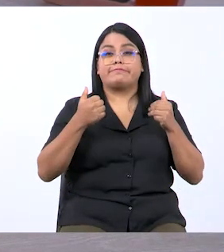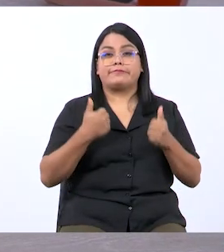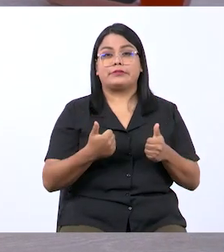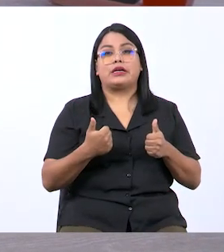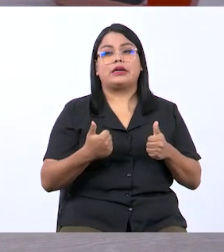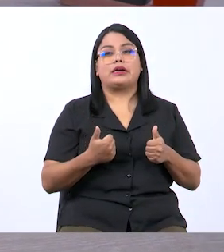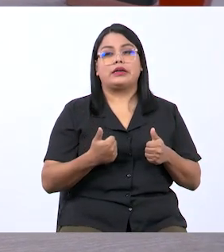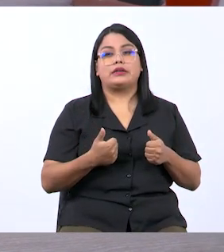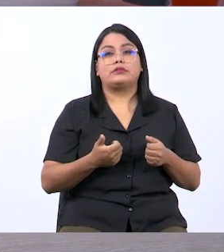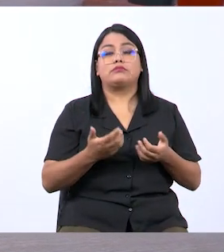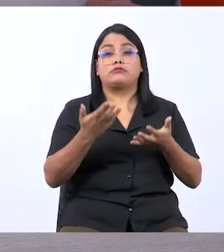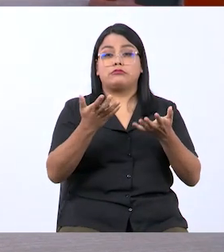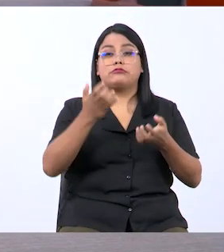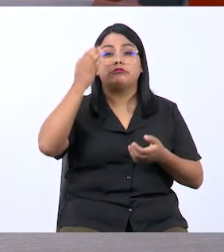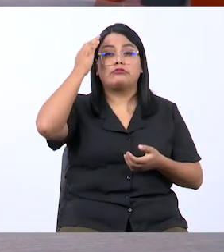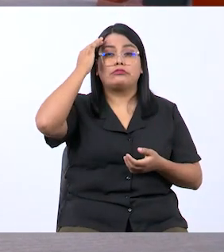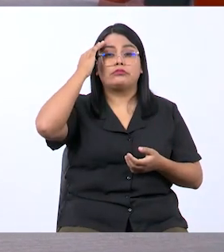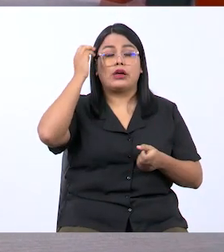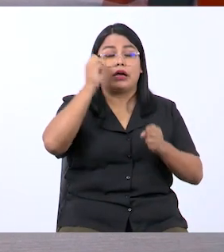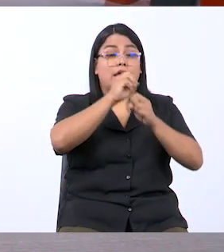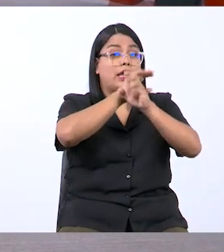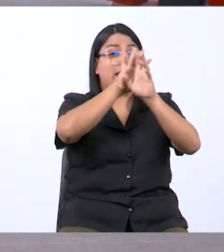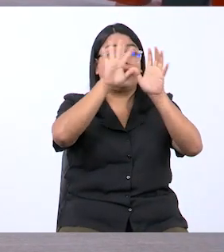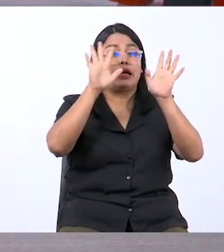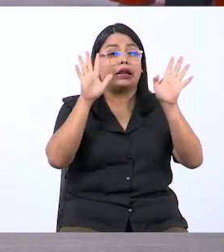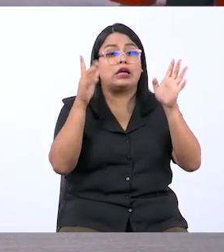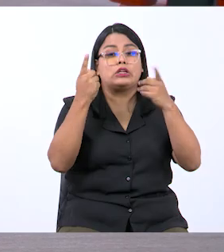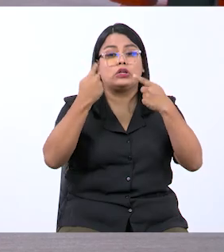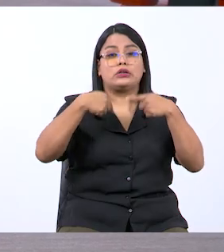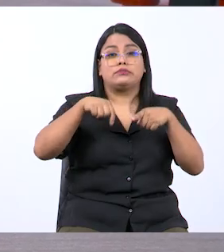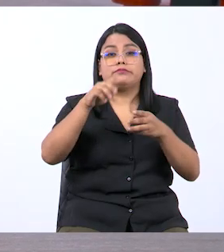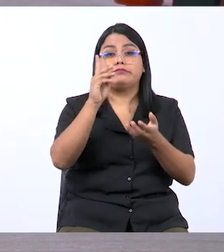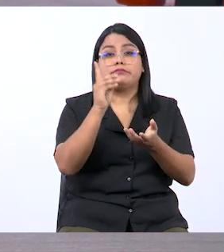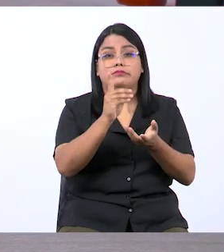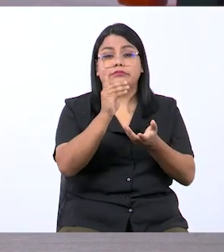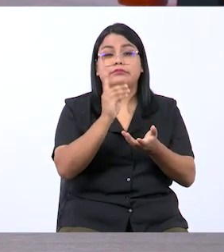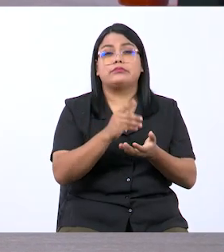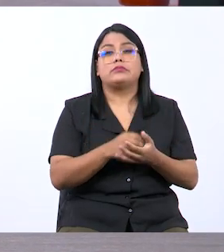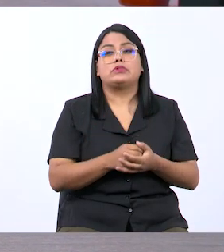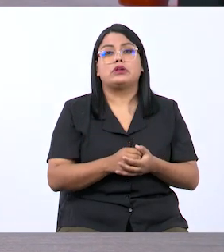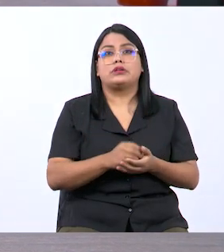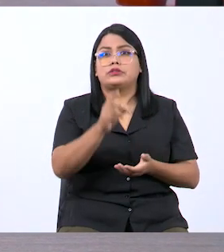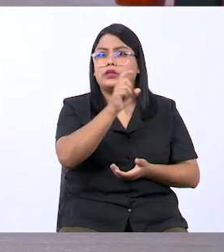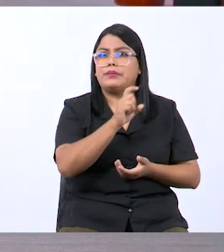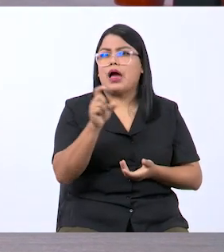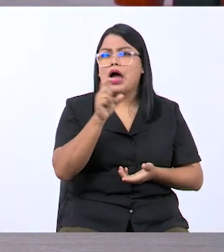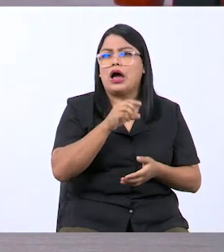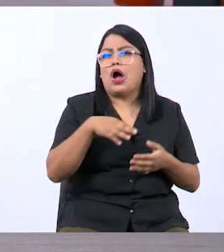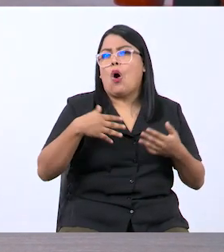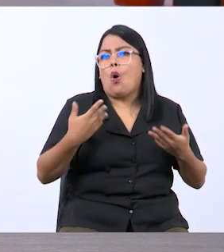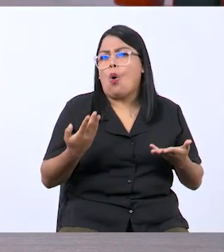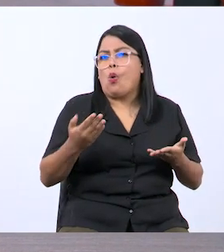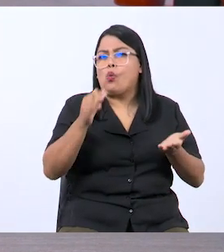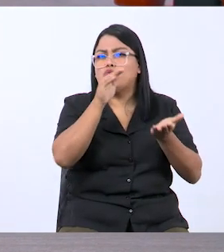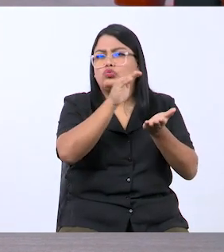Muy bien, Francisco. Y quisiera saber si nos puedes aclarar si esta secuencia didáctica es por cada semana o